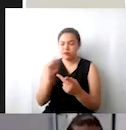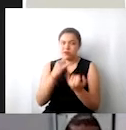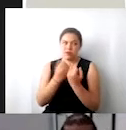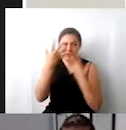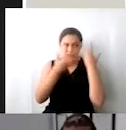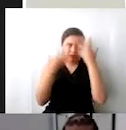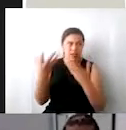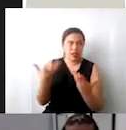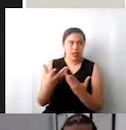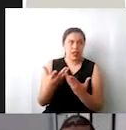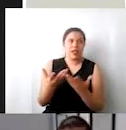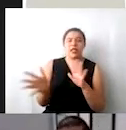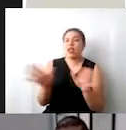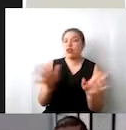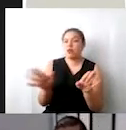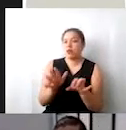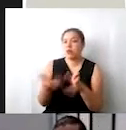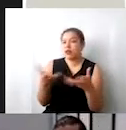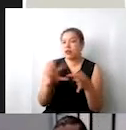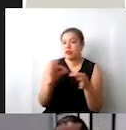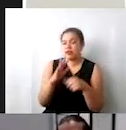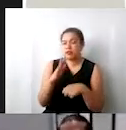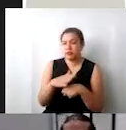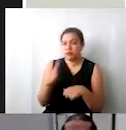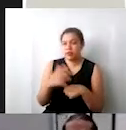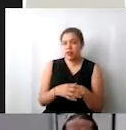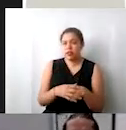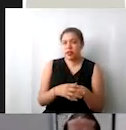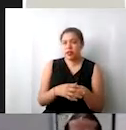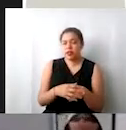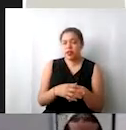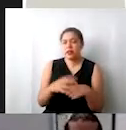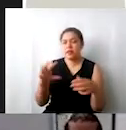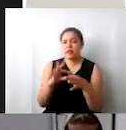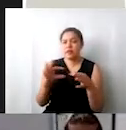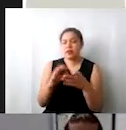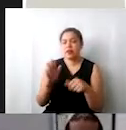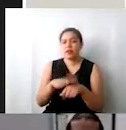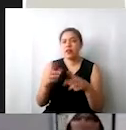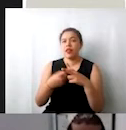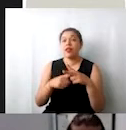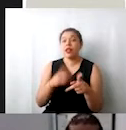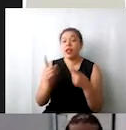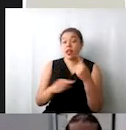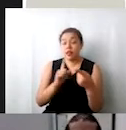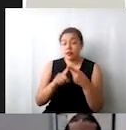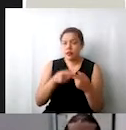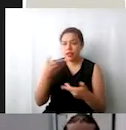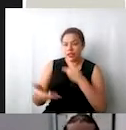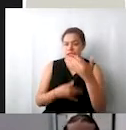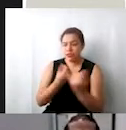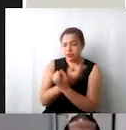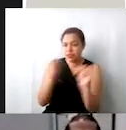hay alguna aproximación. Dice que esta distinción radica en que el primero, es decir, el servicio